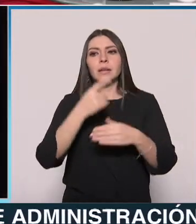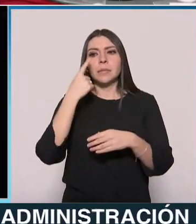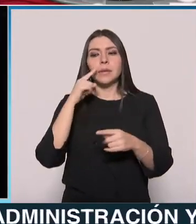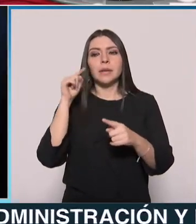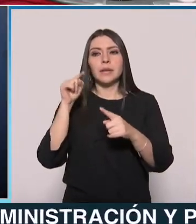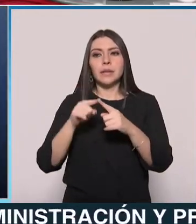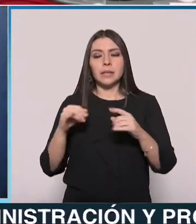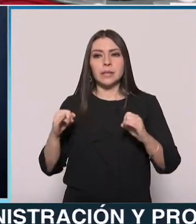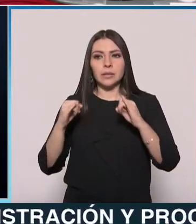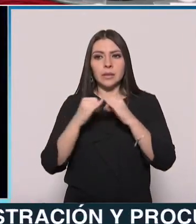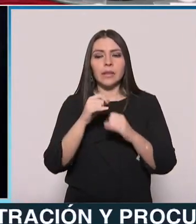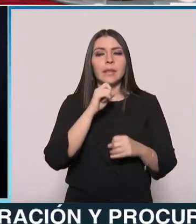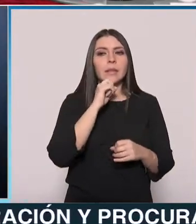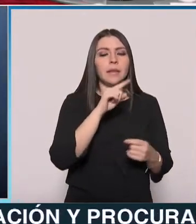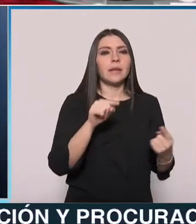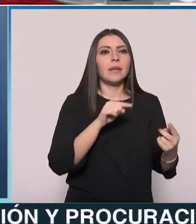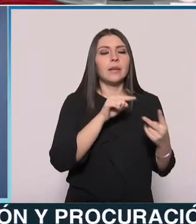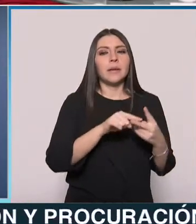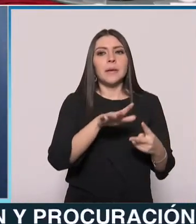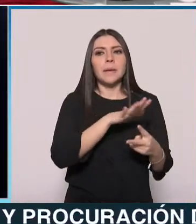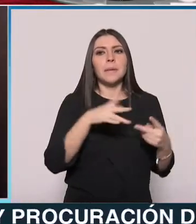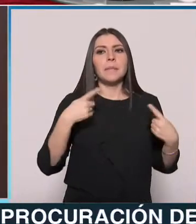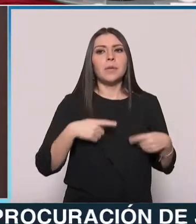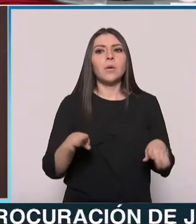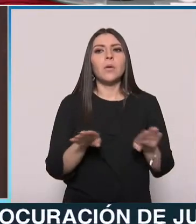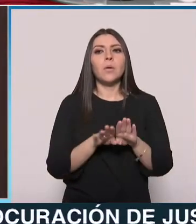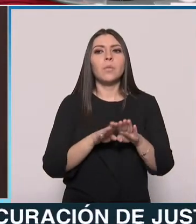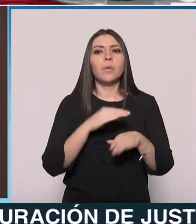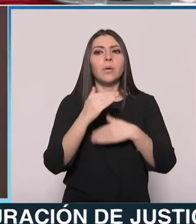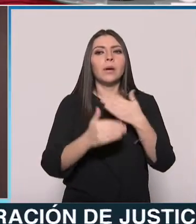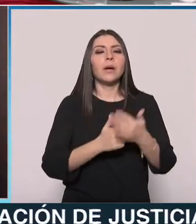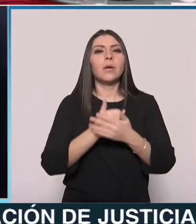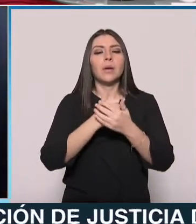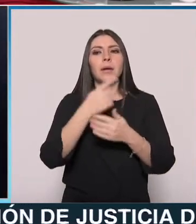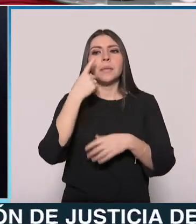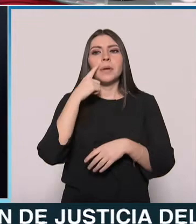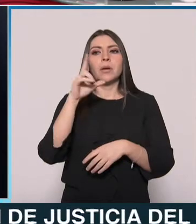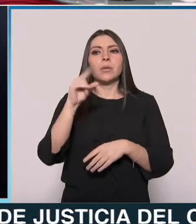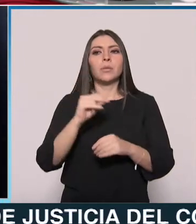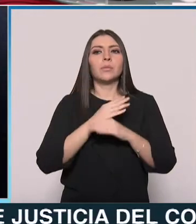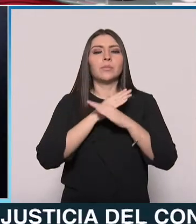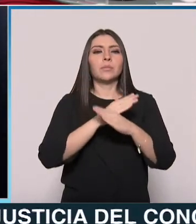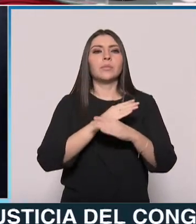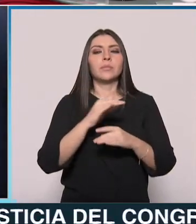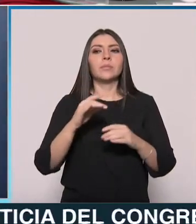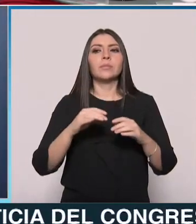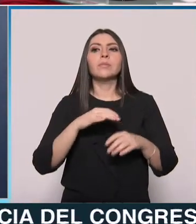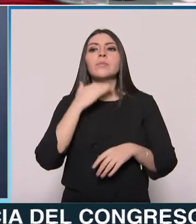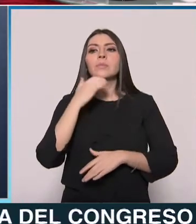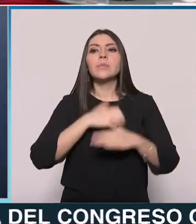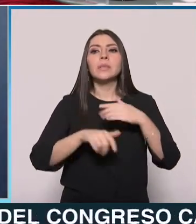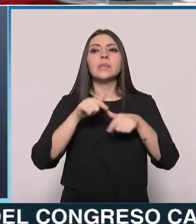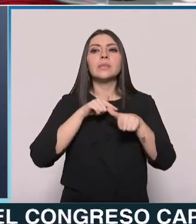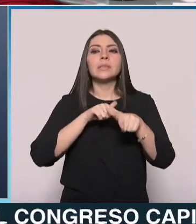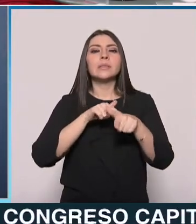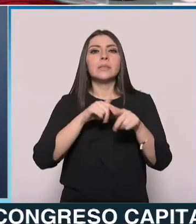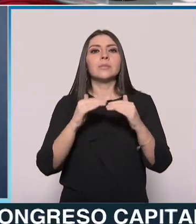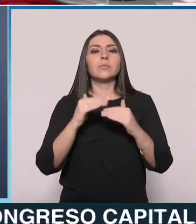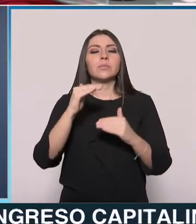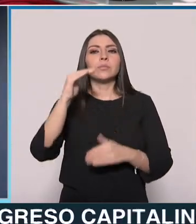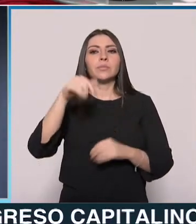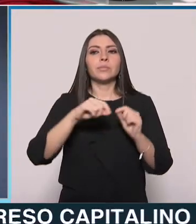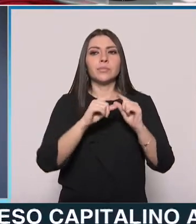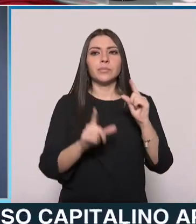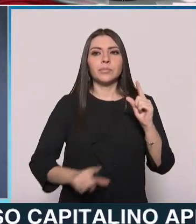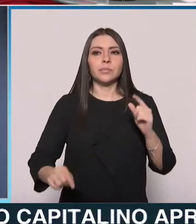las instituciones, pero también los ciudadanos? ¿Cómo podremos contribuir para evitar que la corrupción siga creciendo en nuestro país? Creo que el